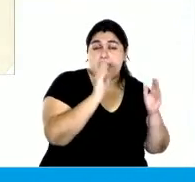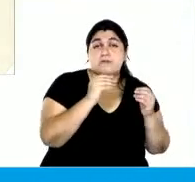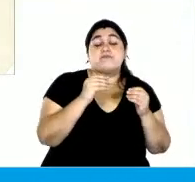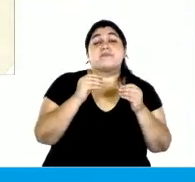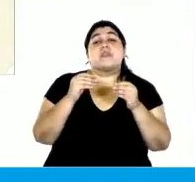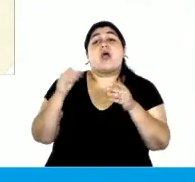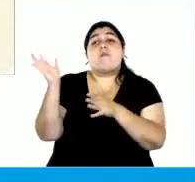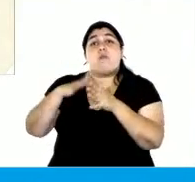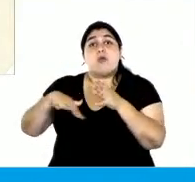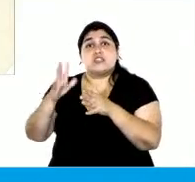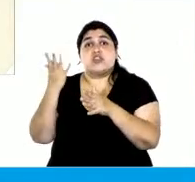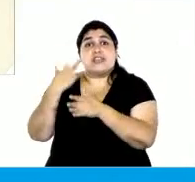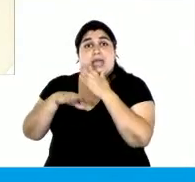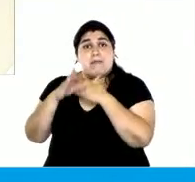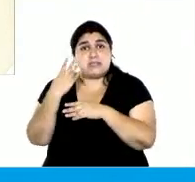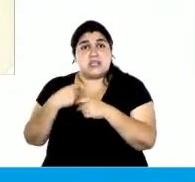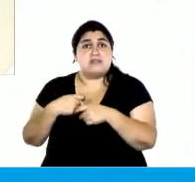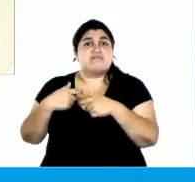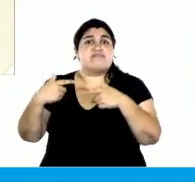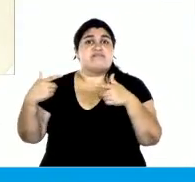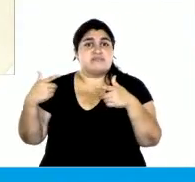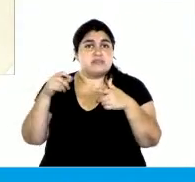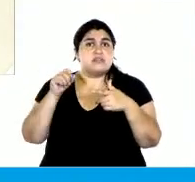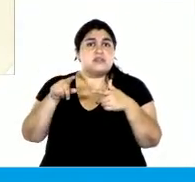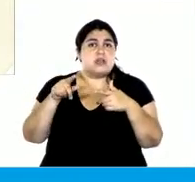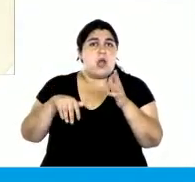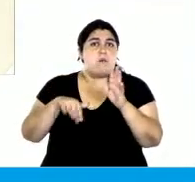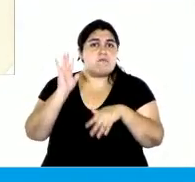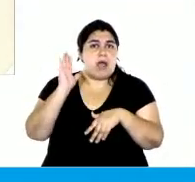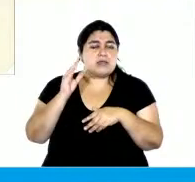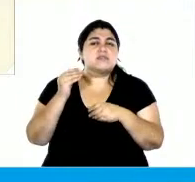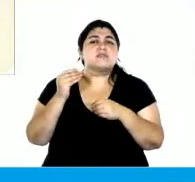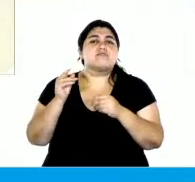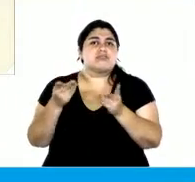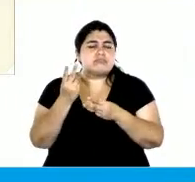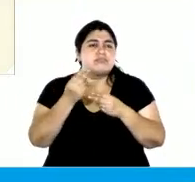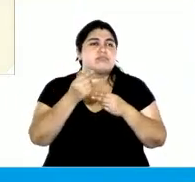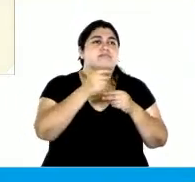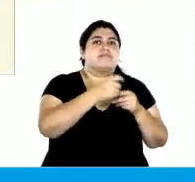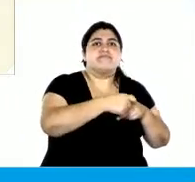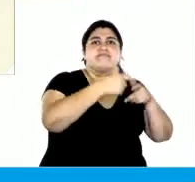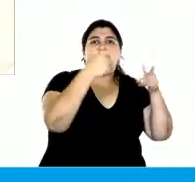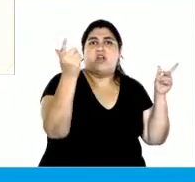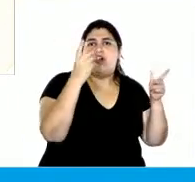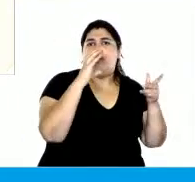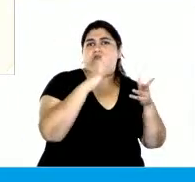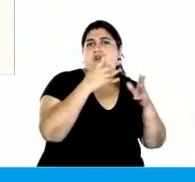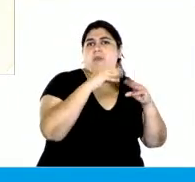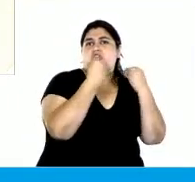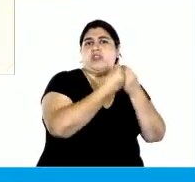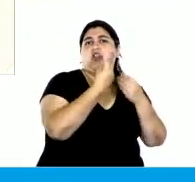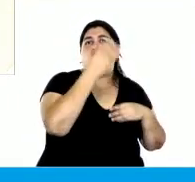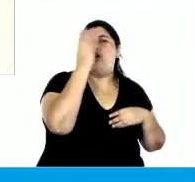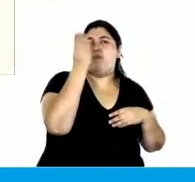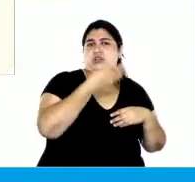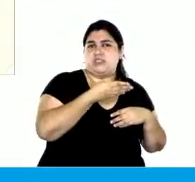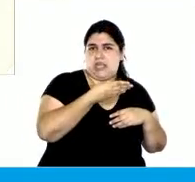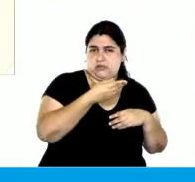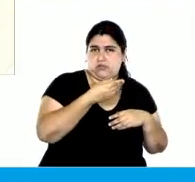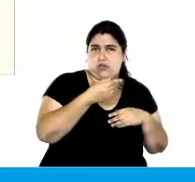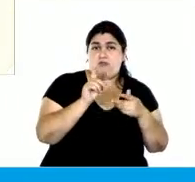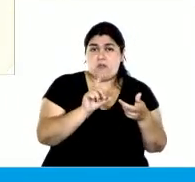con discapacidad fue un 7%, mientras que el de la población total es un 2,2%, es decir, una diferencia casi